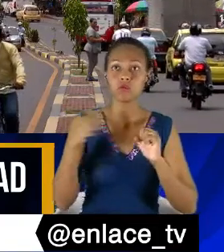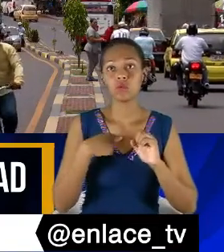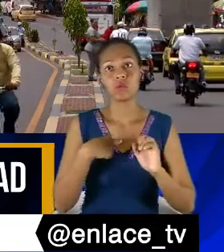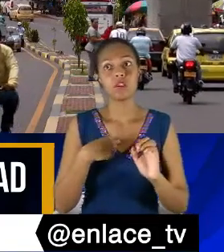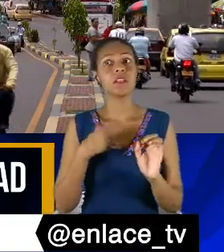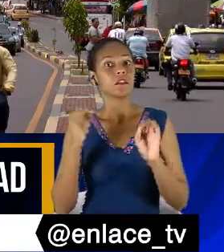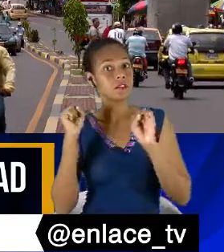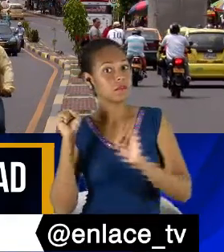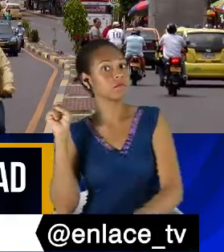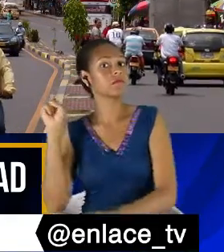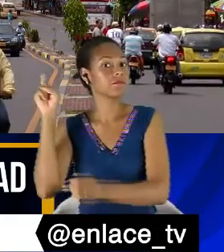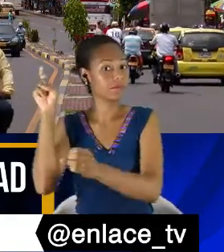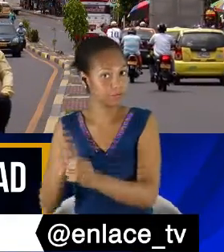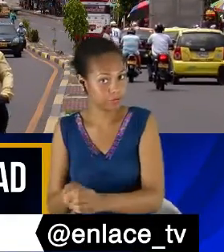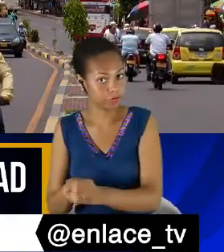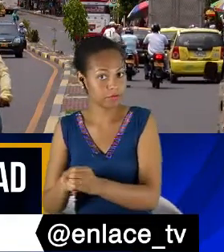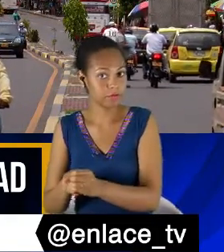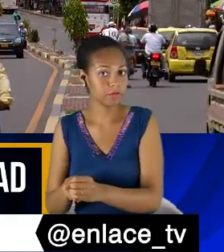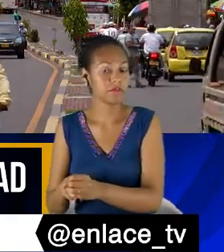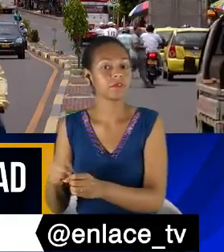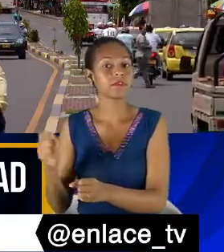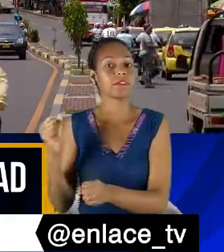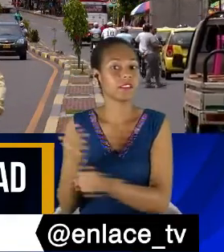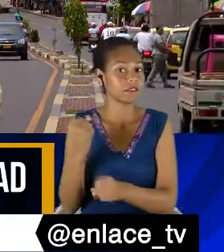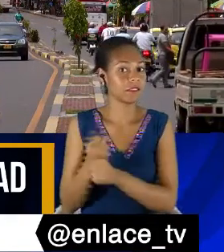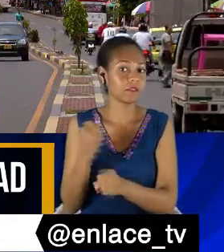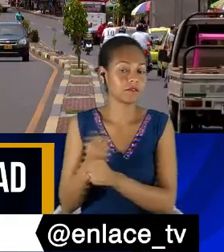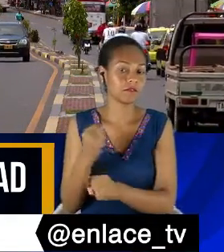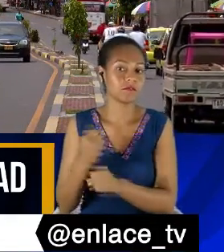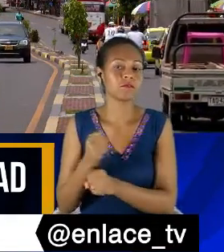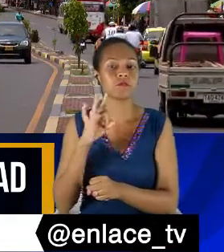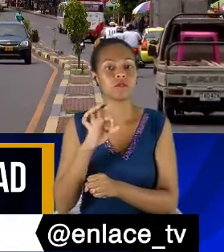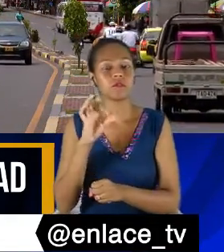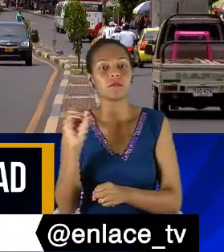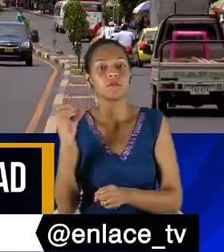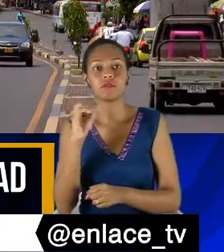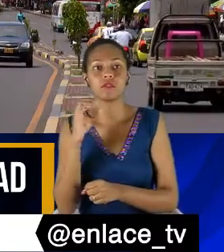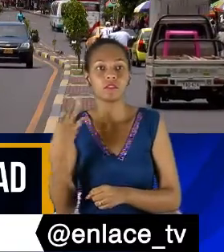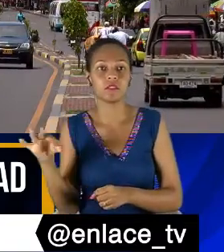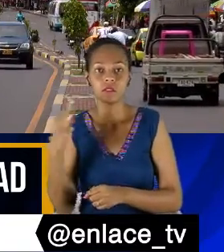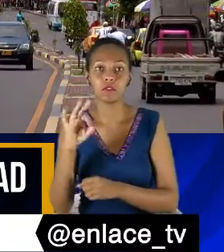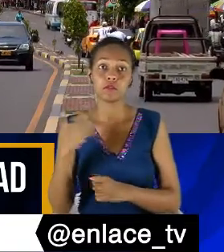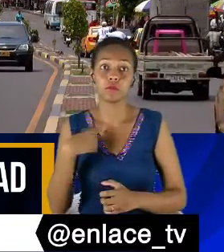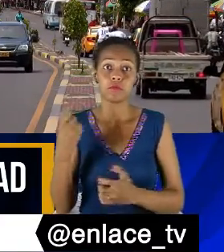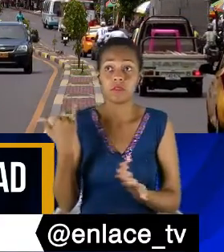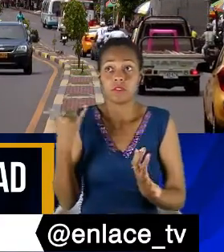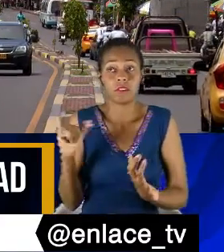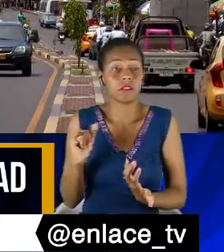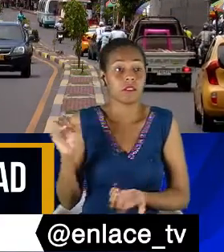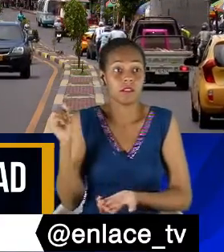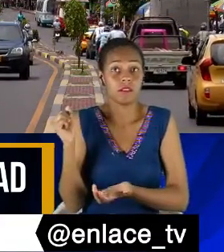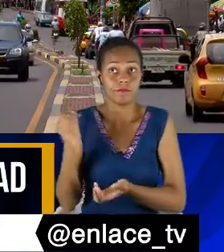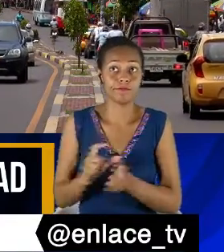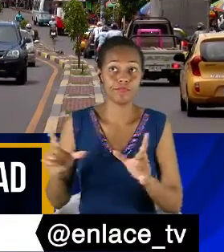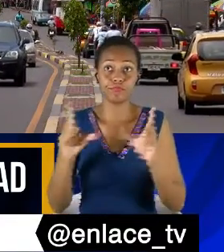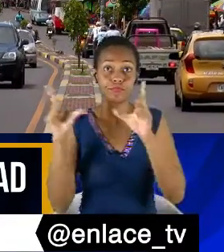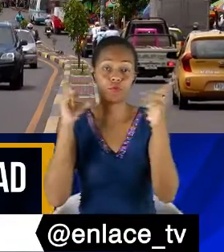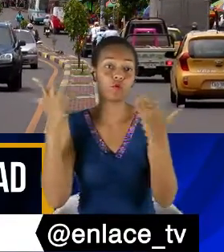obra calificada en un 80% y en la no calificada en un 100%.